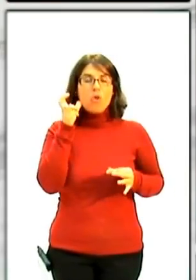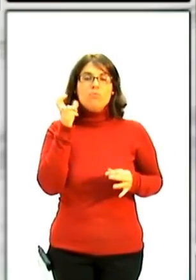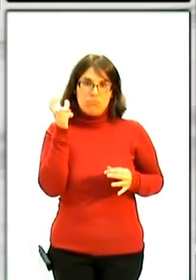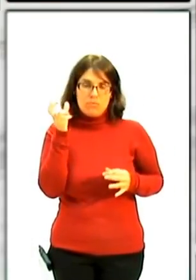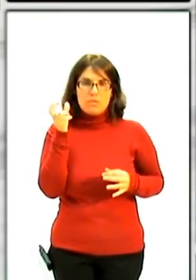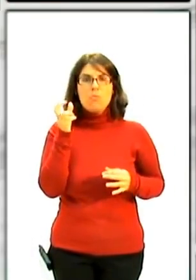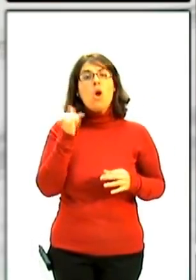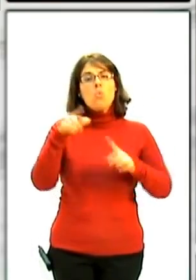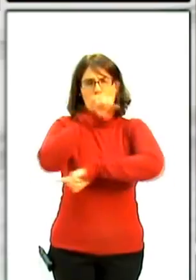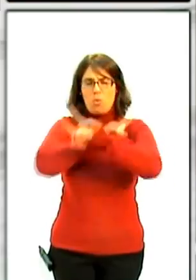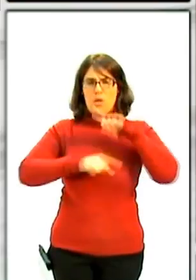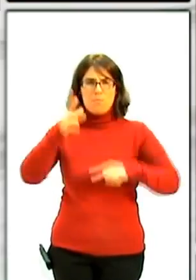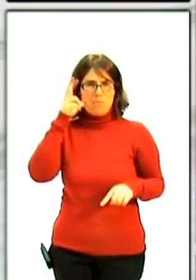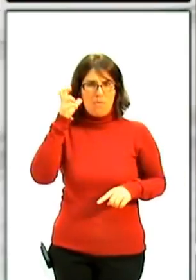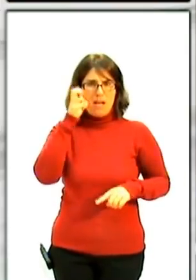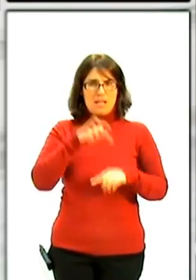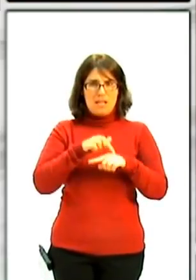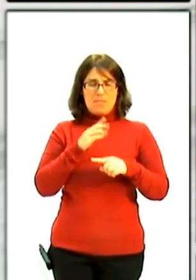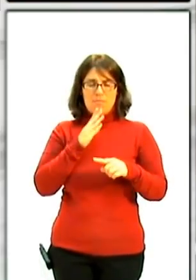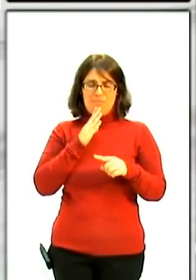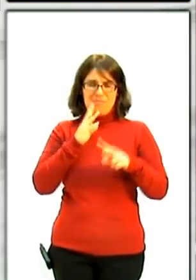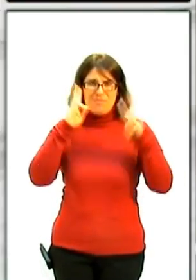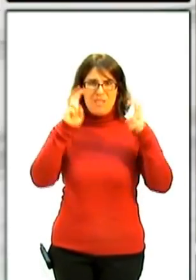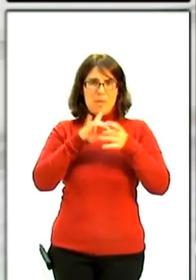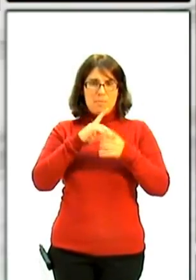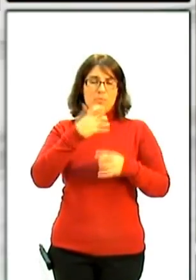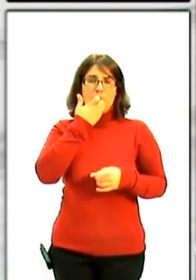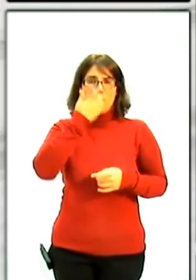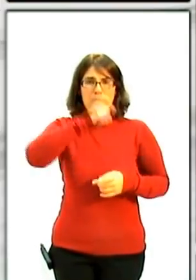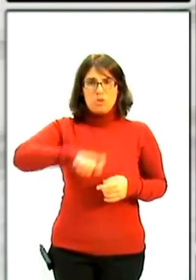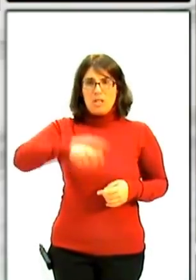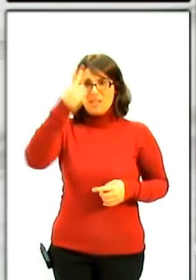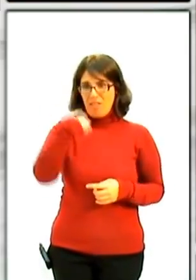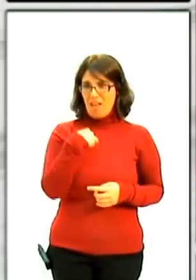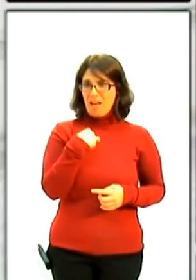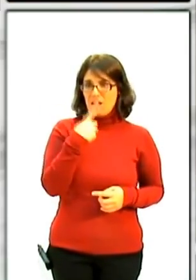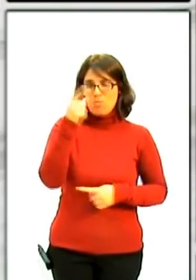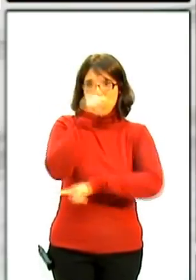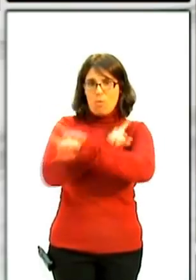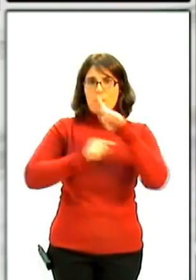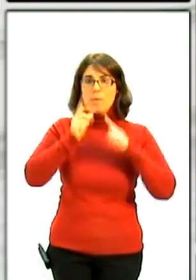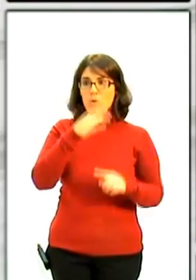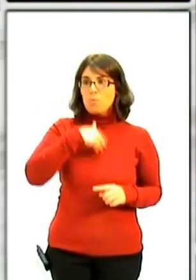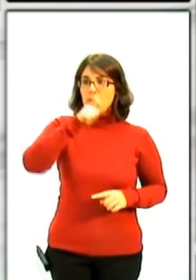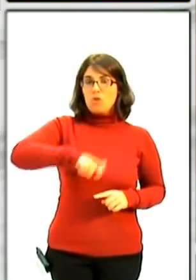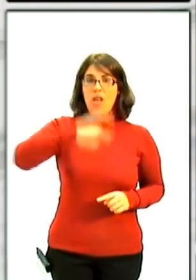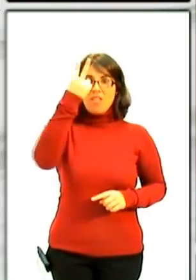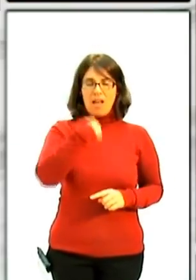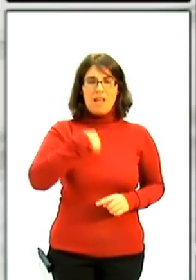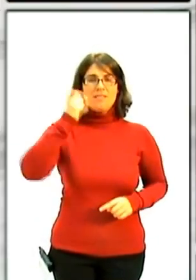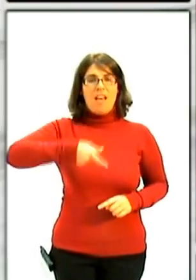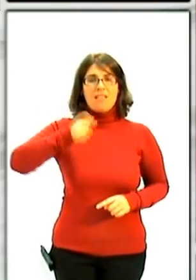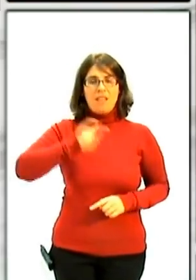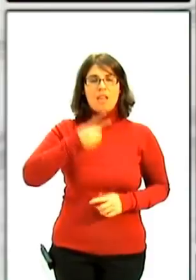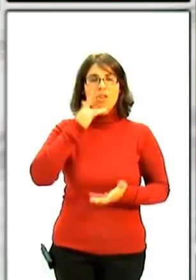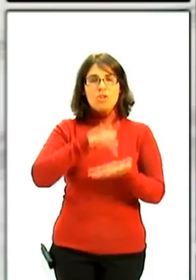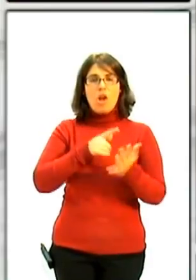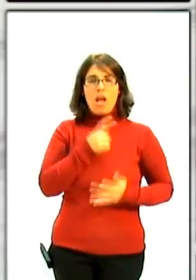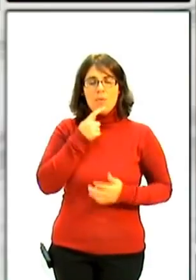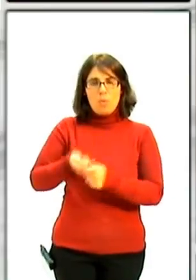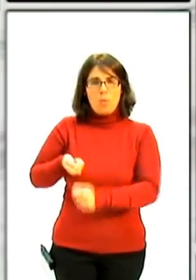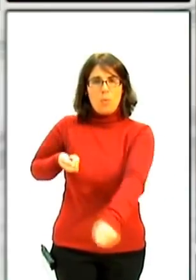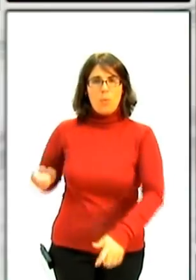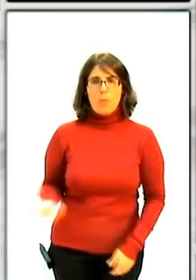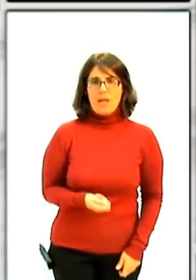en la navegación para el uso de personas ciegas. Estaréis acostumbrados a ver cómo una persona ciega va con un bastón por la calle. Es